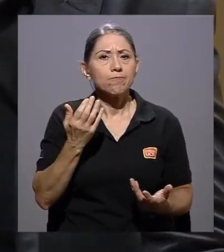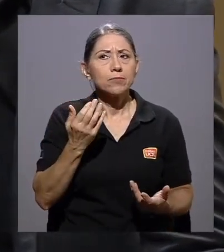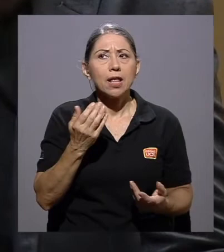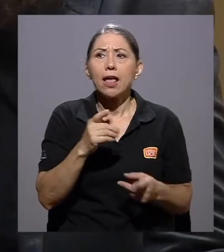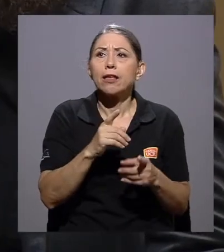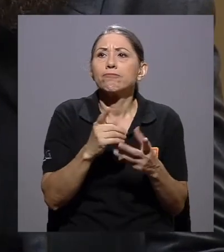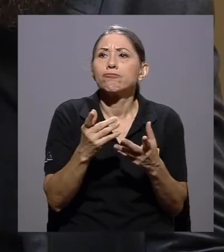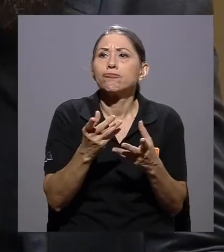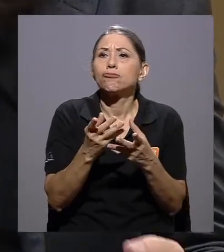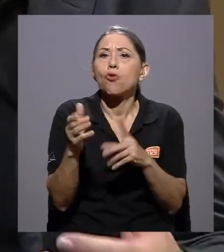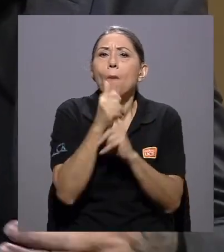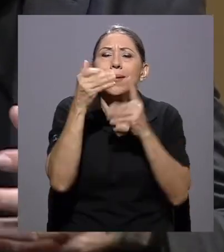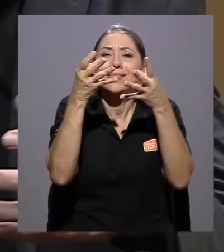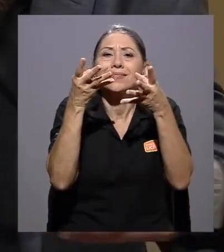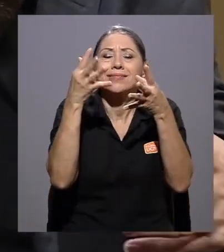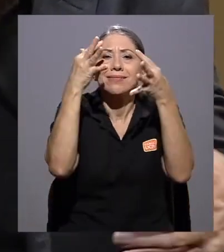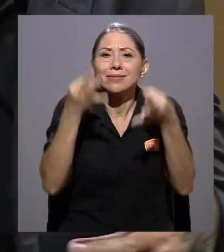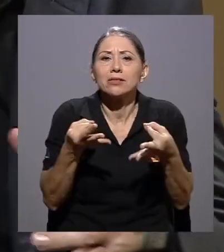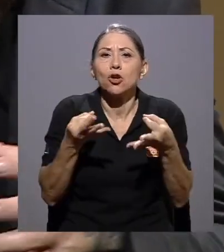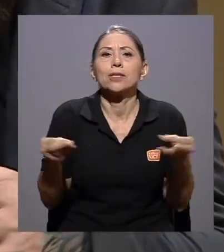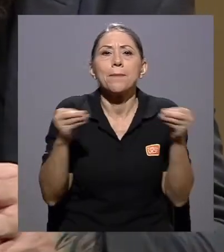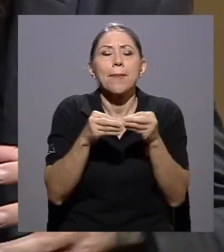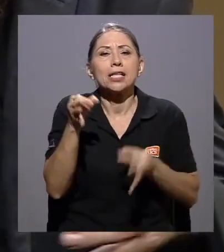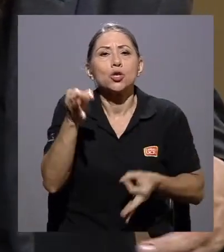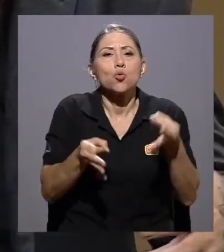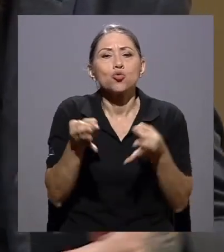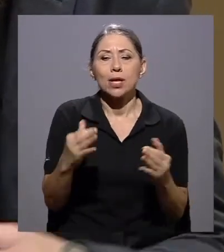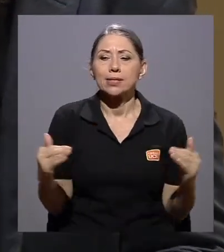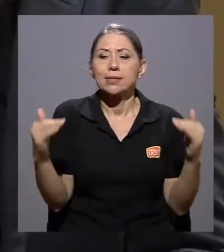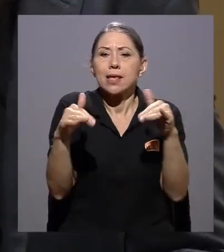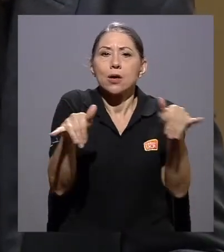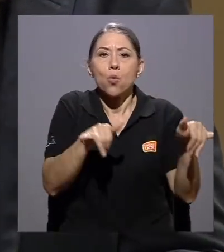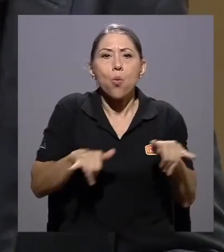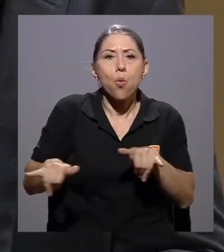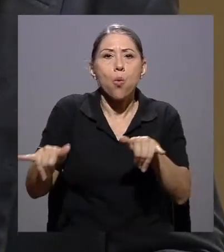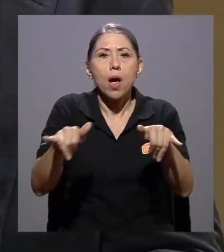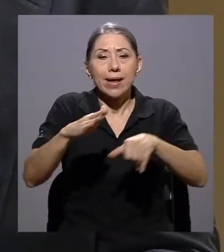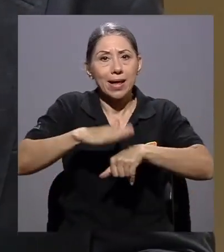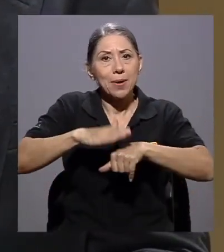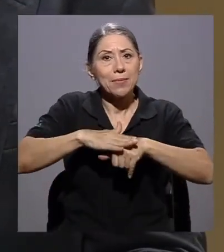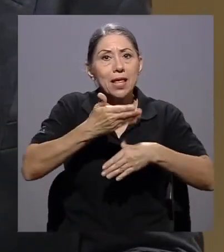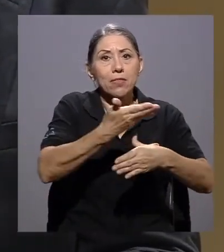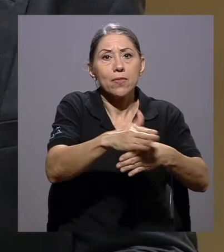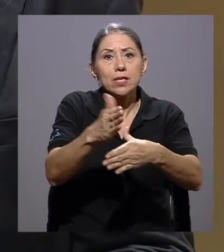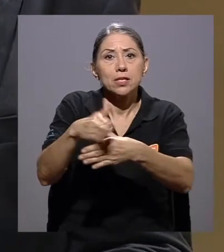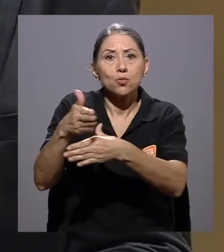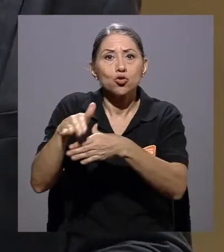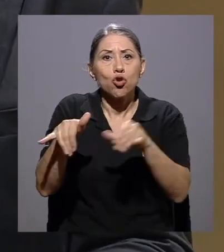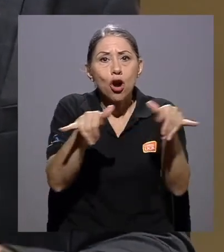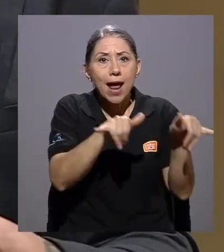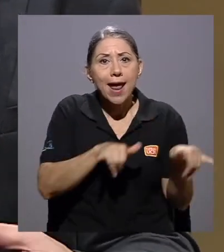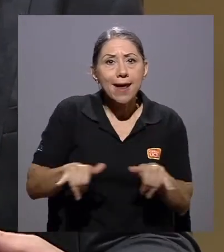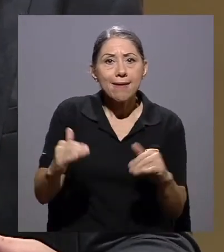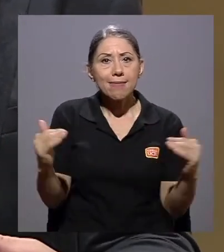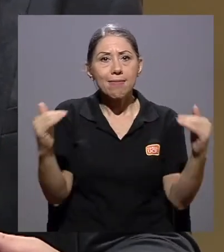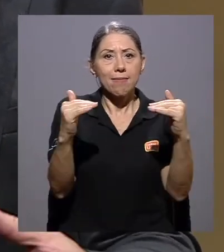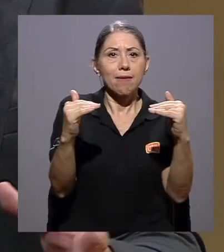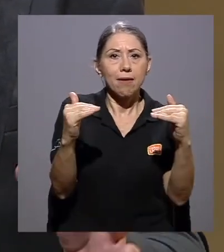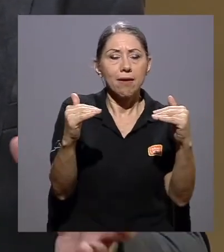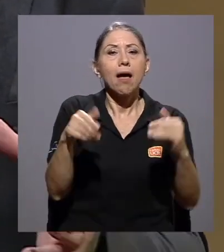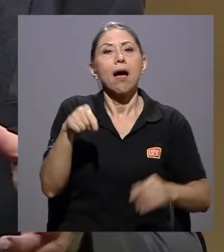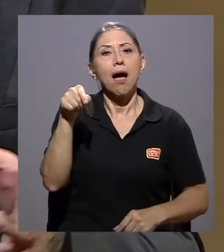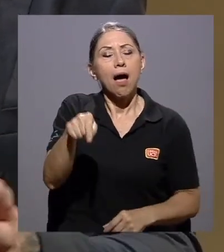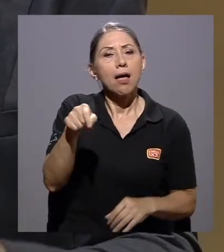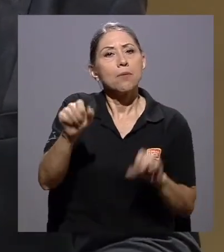más justos, más igualitarios, que permitan una distribución equitativa, y ahí es donde entraríamos entonces a discutir